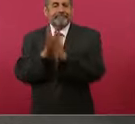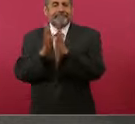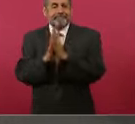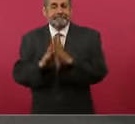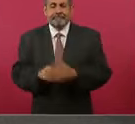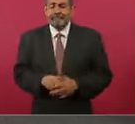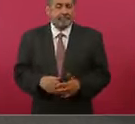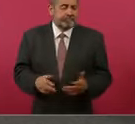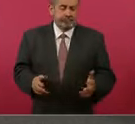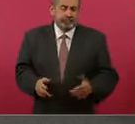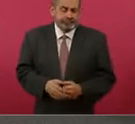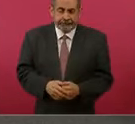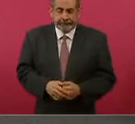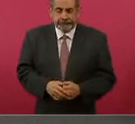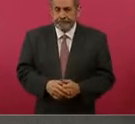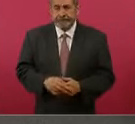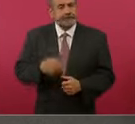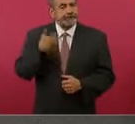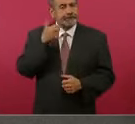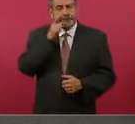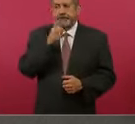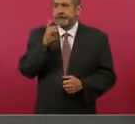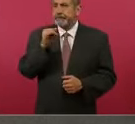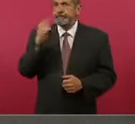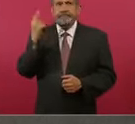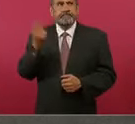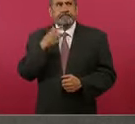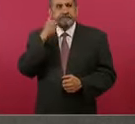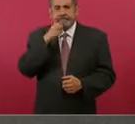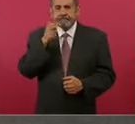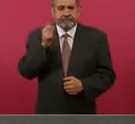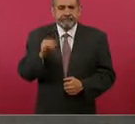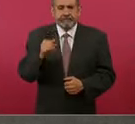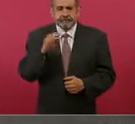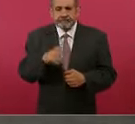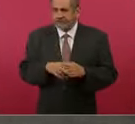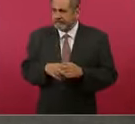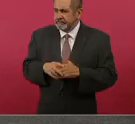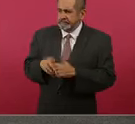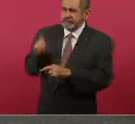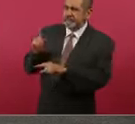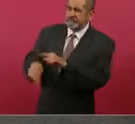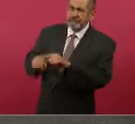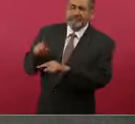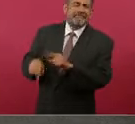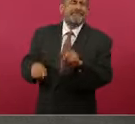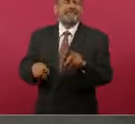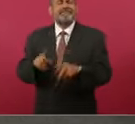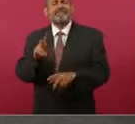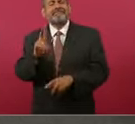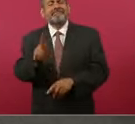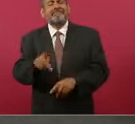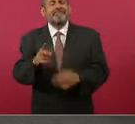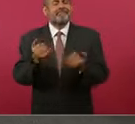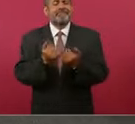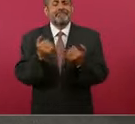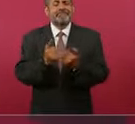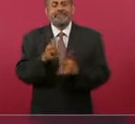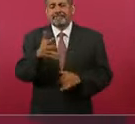Y eso pues siempre es así. Quieren descontar un poco lo que hicieron los de